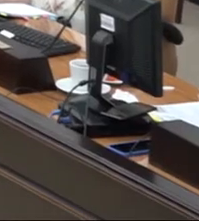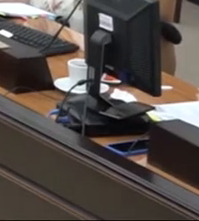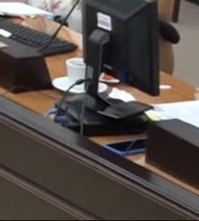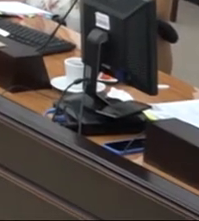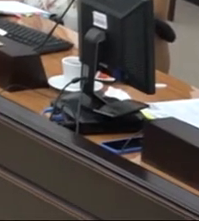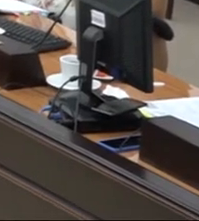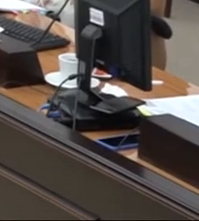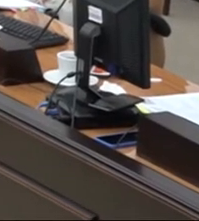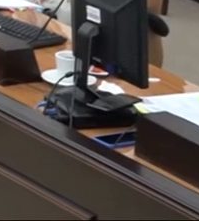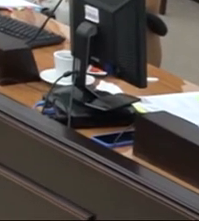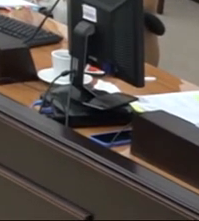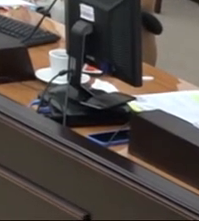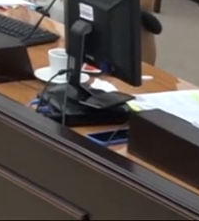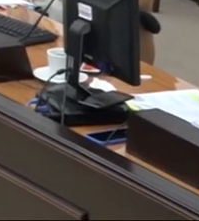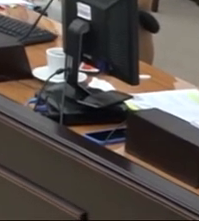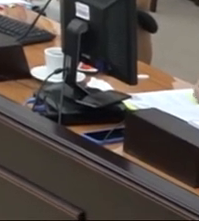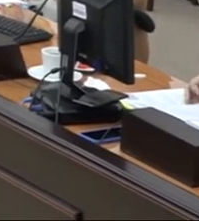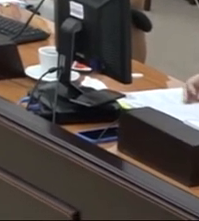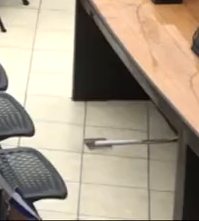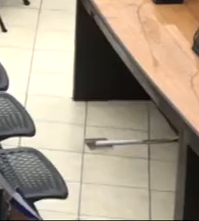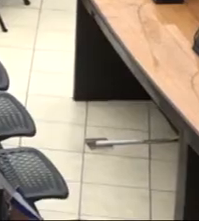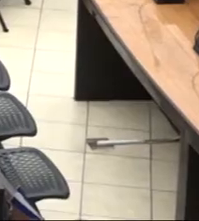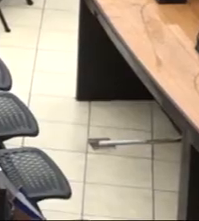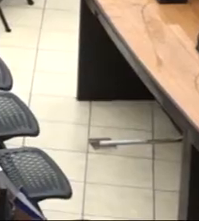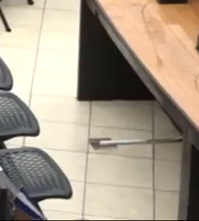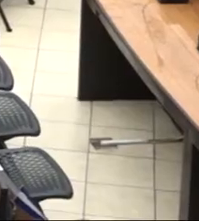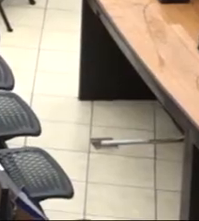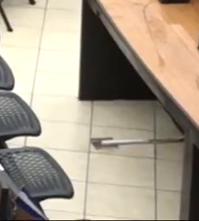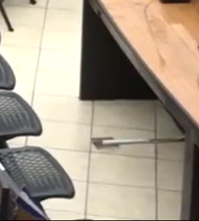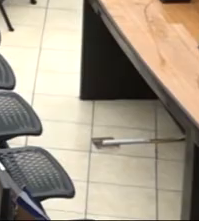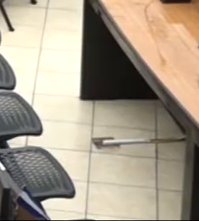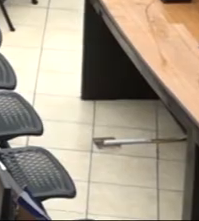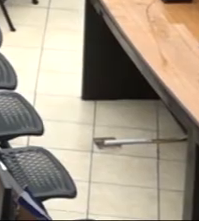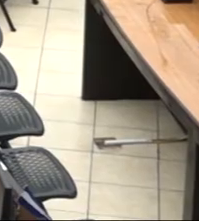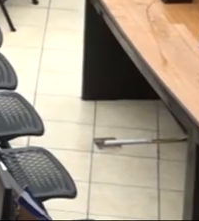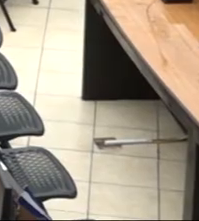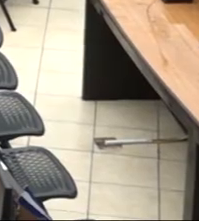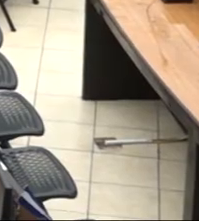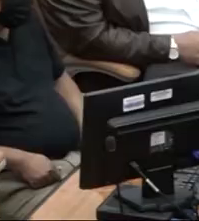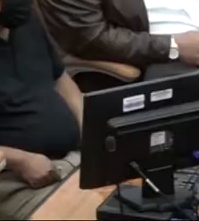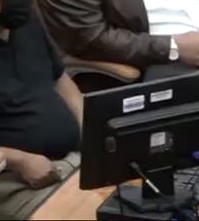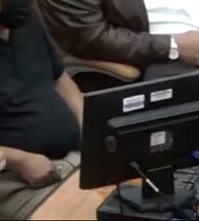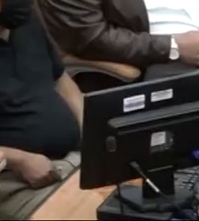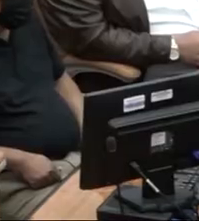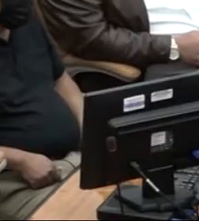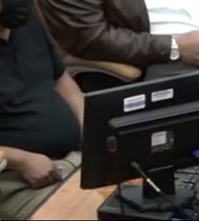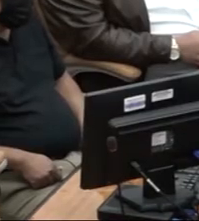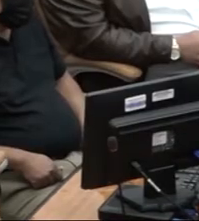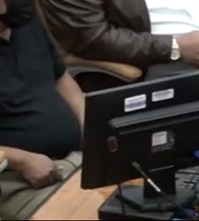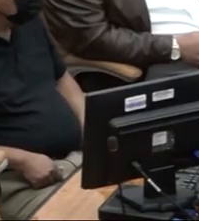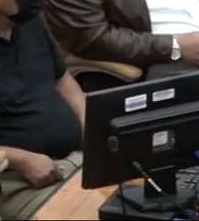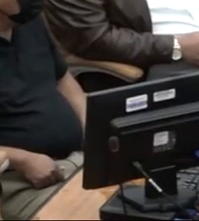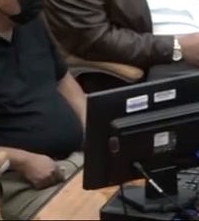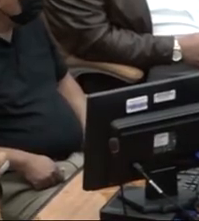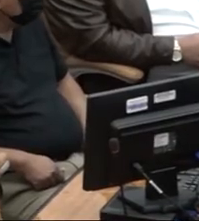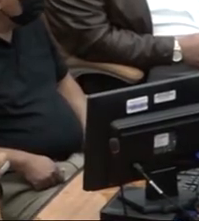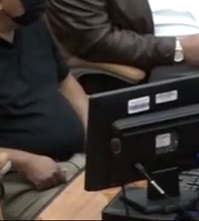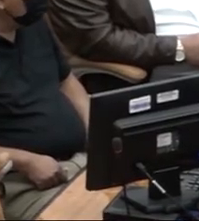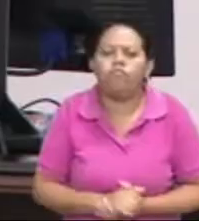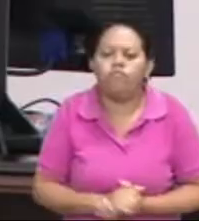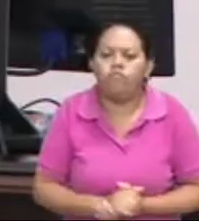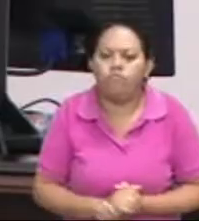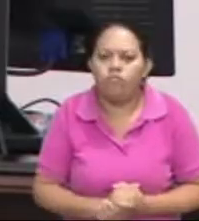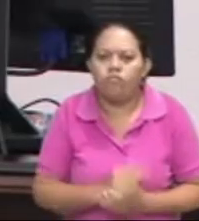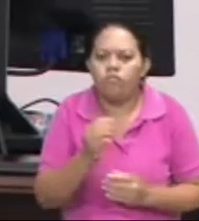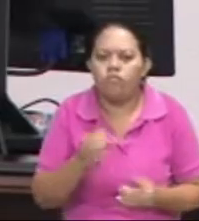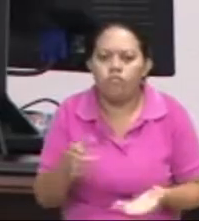seguimiento, control y evaluación del impacto de la deuda pública interna y externa del gobierno central